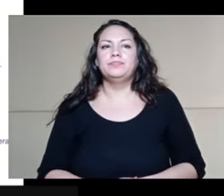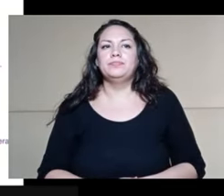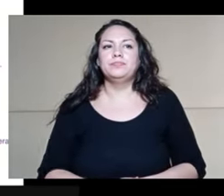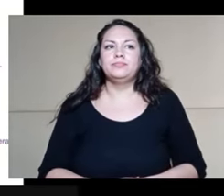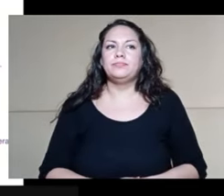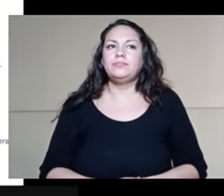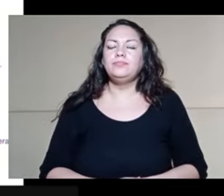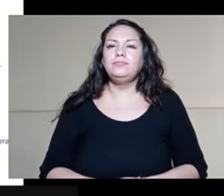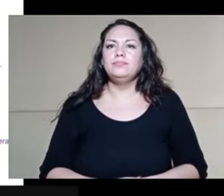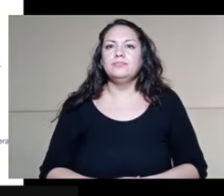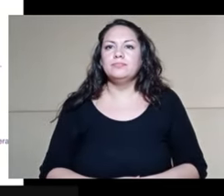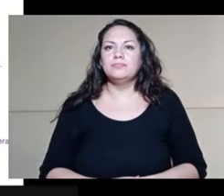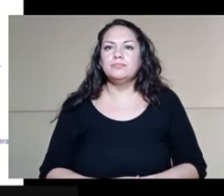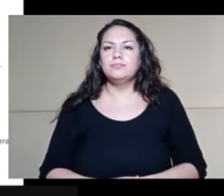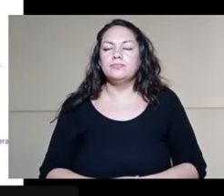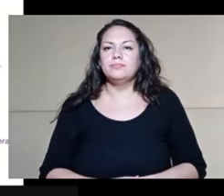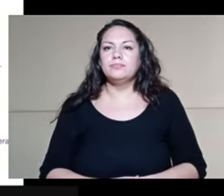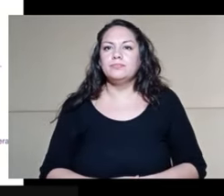entiende?